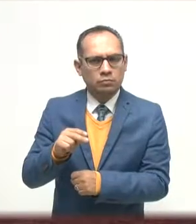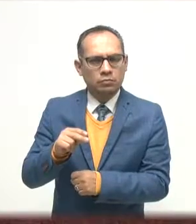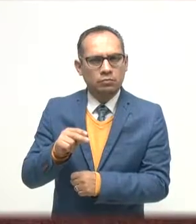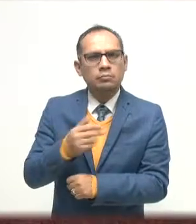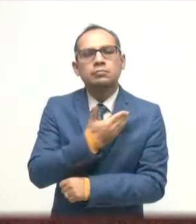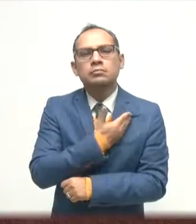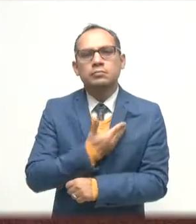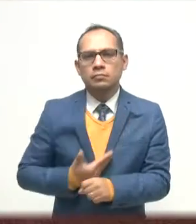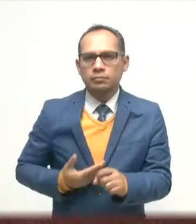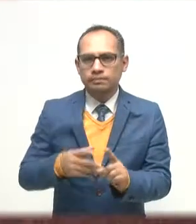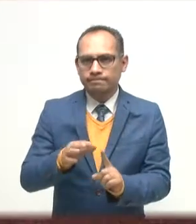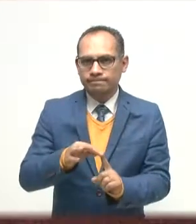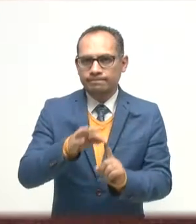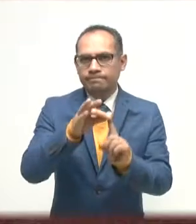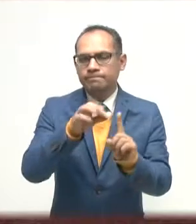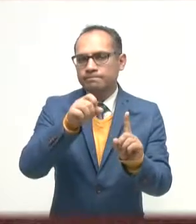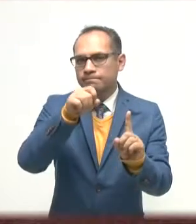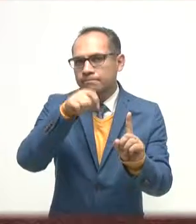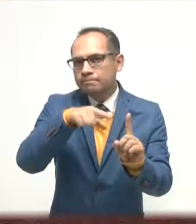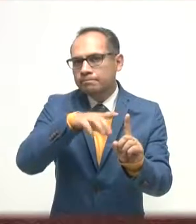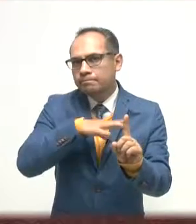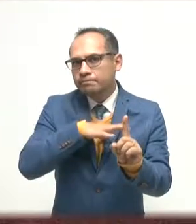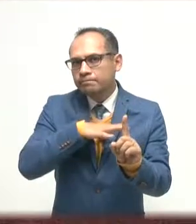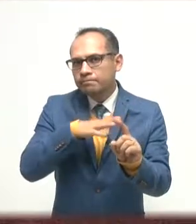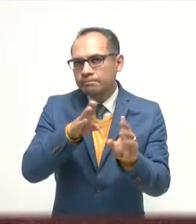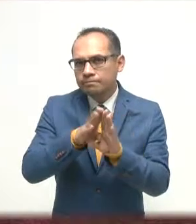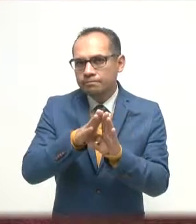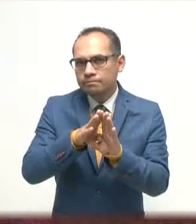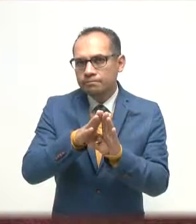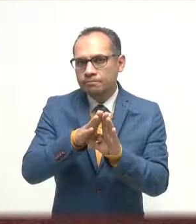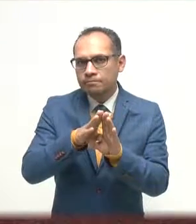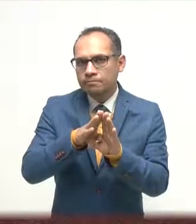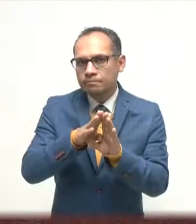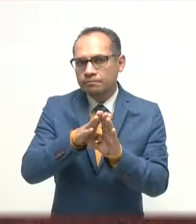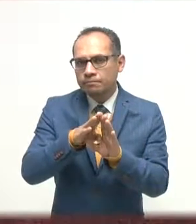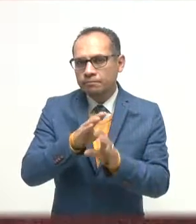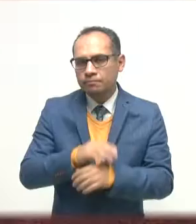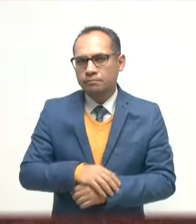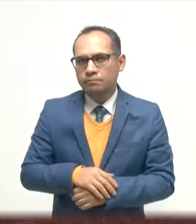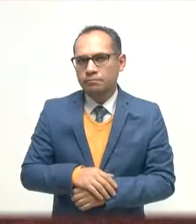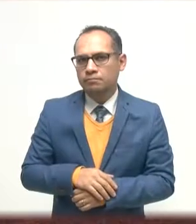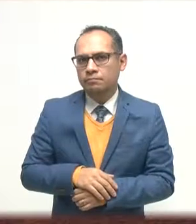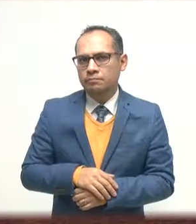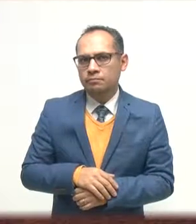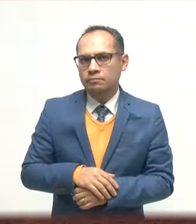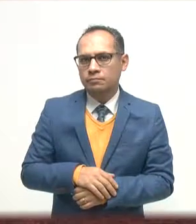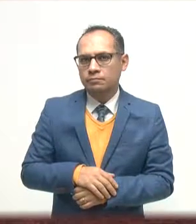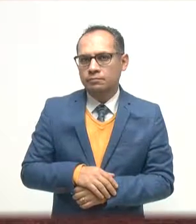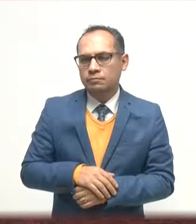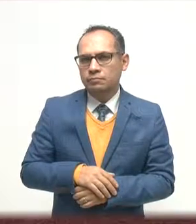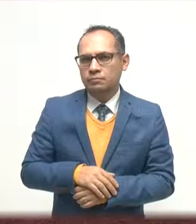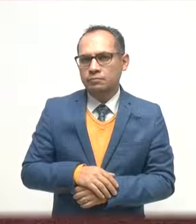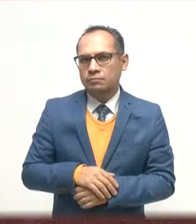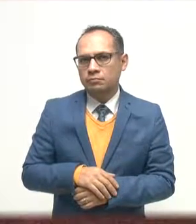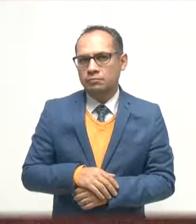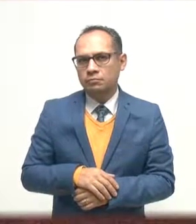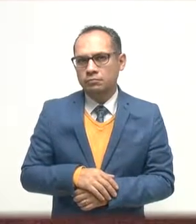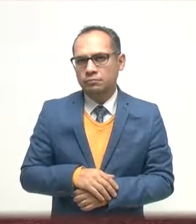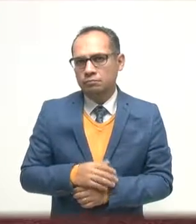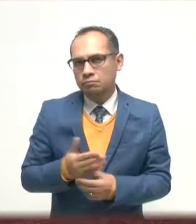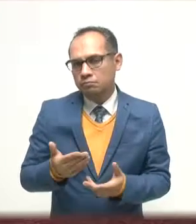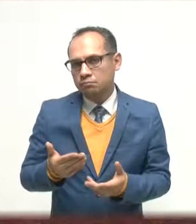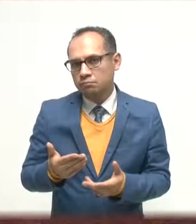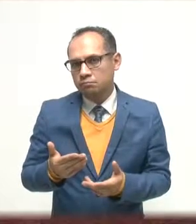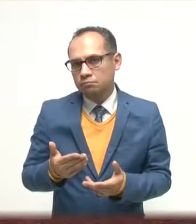y ha sido muy claro el próximo secretario marcelo ebrad casaubón que también les causa ustedes